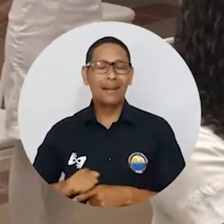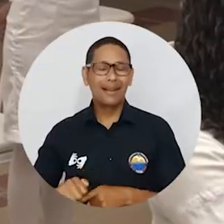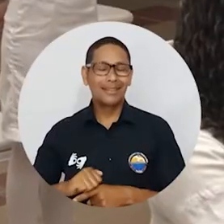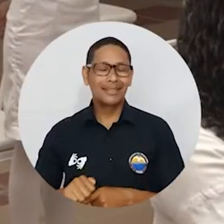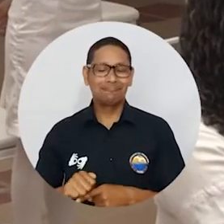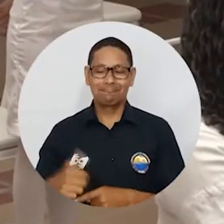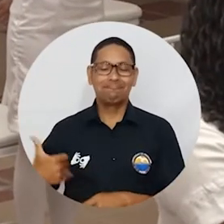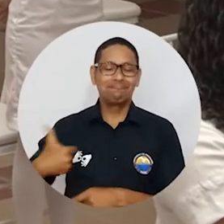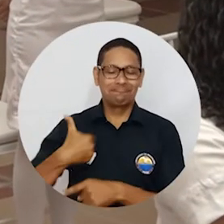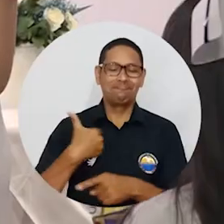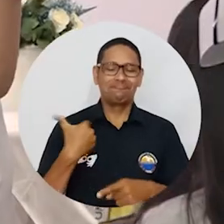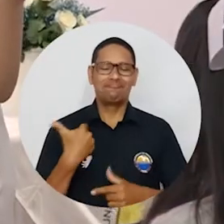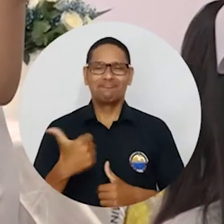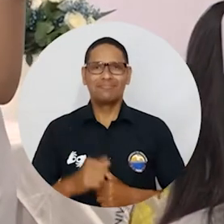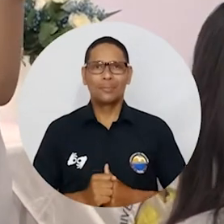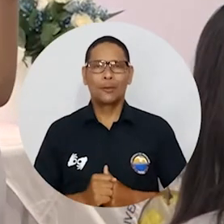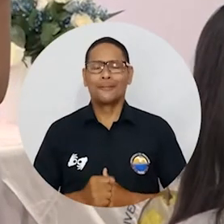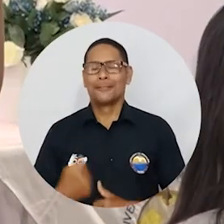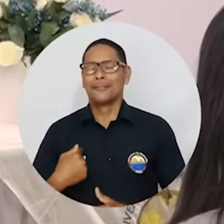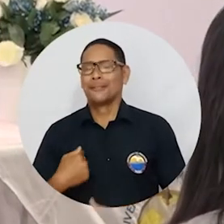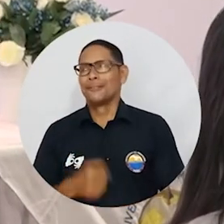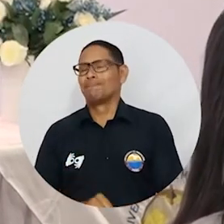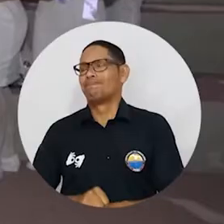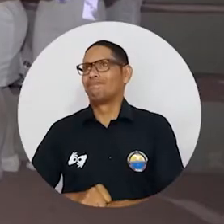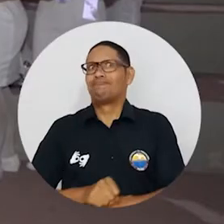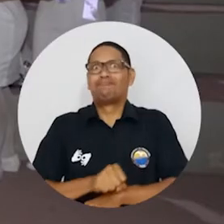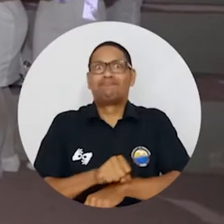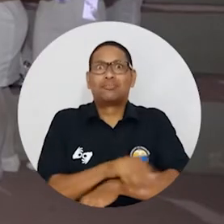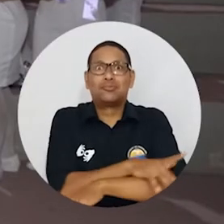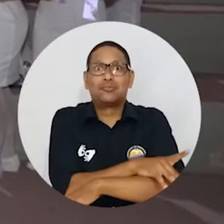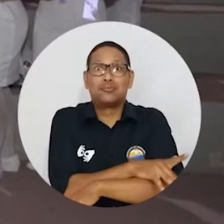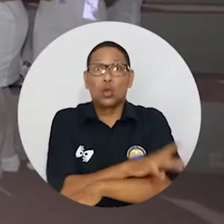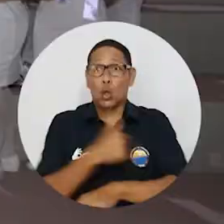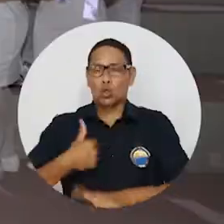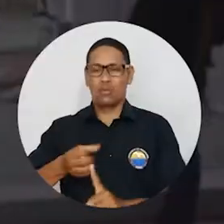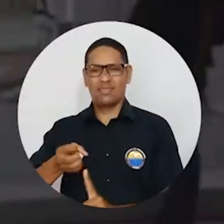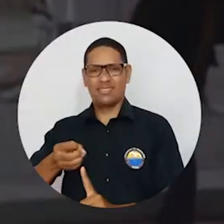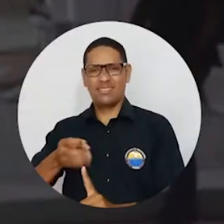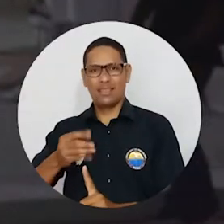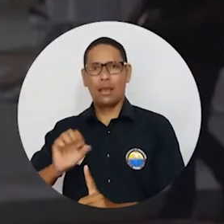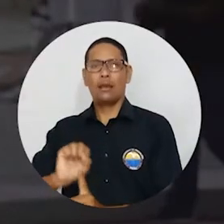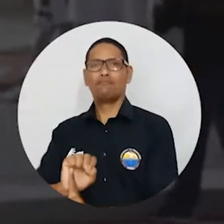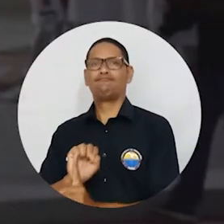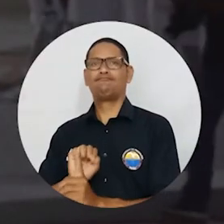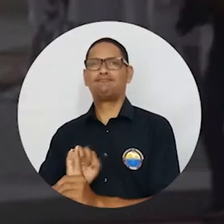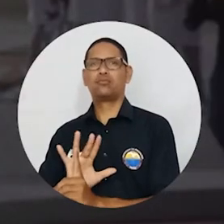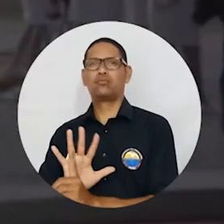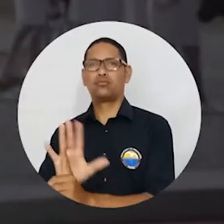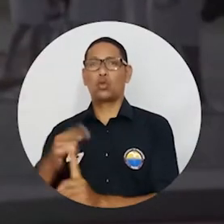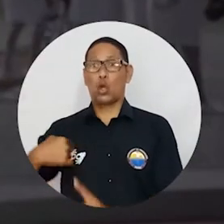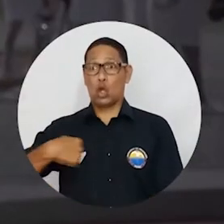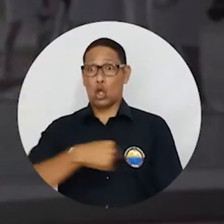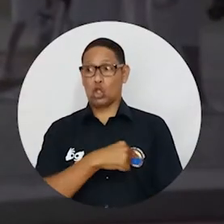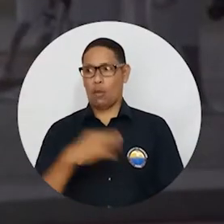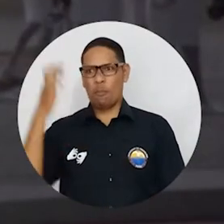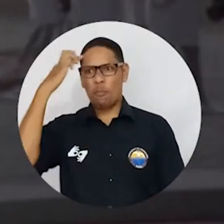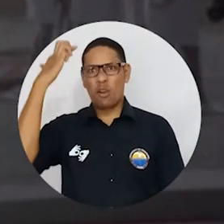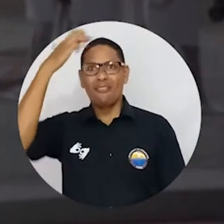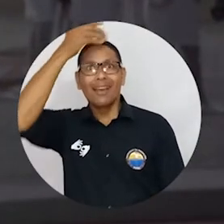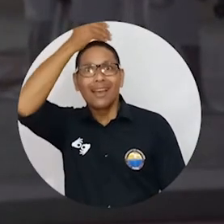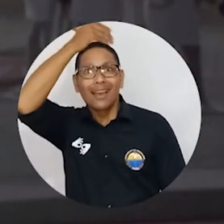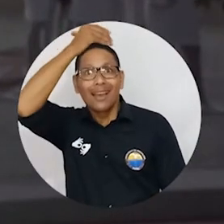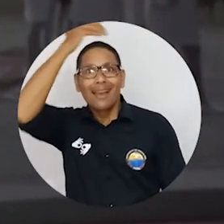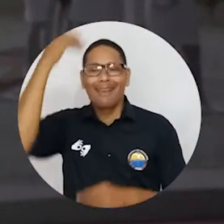para los jóvenes. Muy emocionada hoy con este hermoso evento, la ceremonia de la luz, que representa para nosotros los profesionales de enfermería el